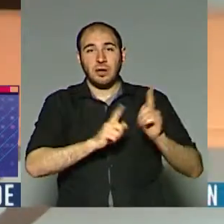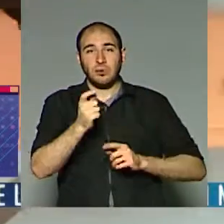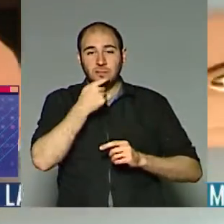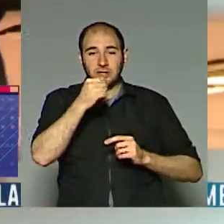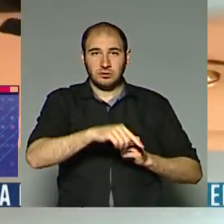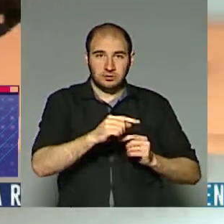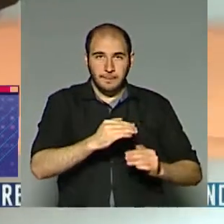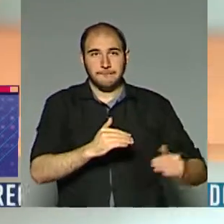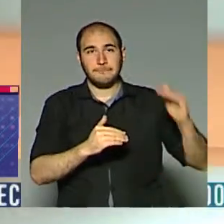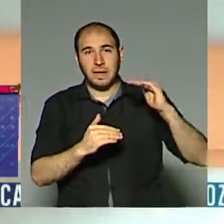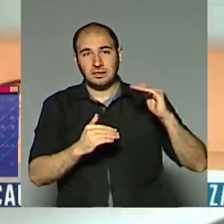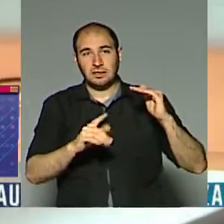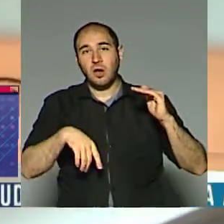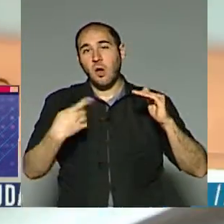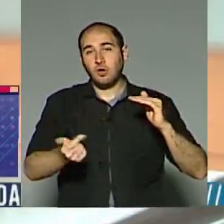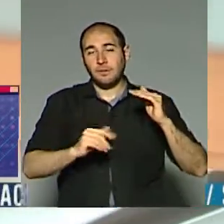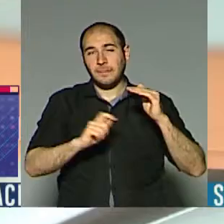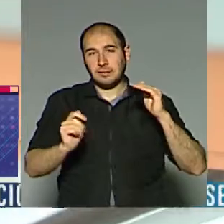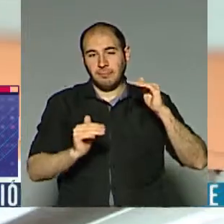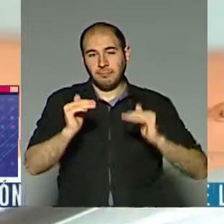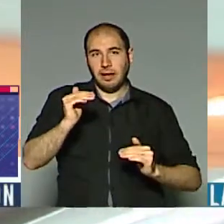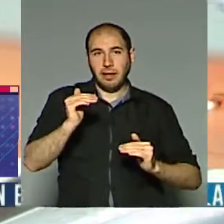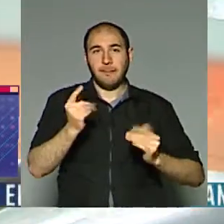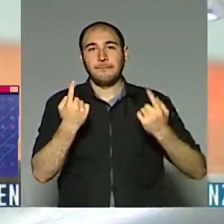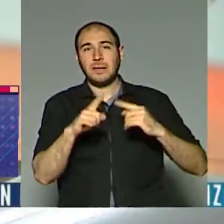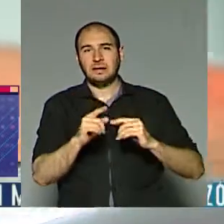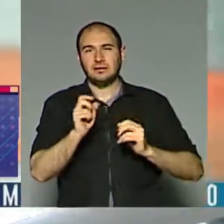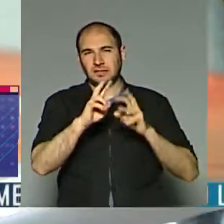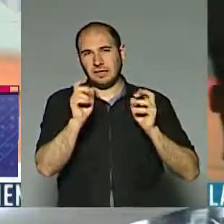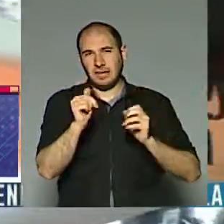provincia le da un poco más elevado y otros meses donde le da un poco más bajo, pero tiene que ver básicamente con esto.